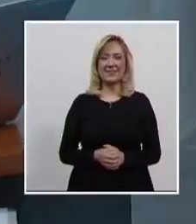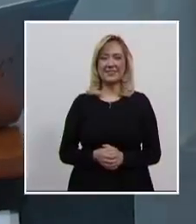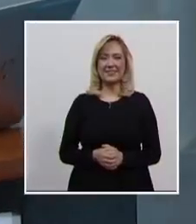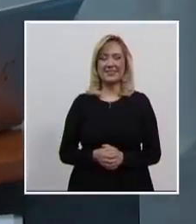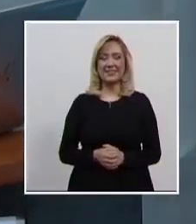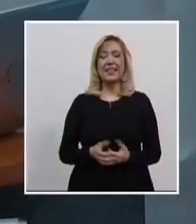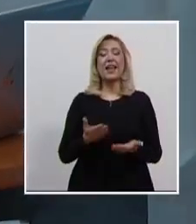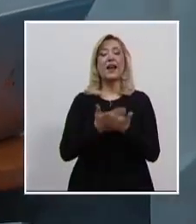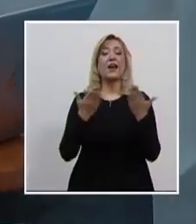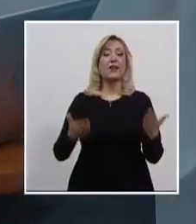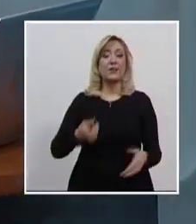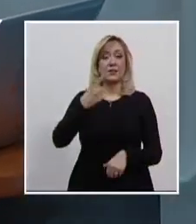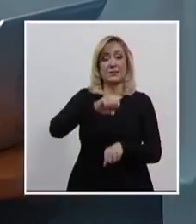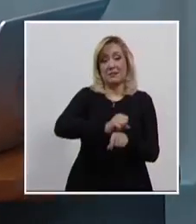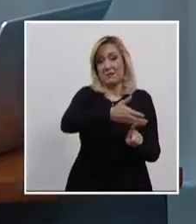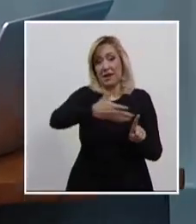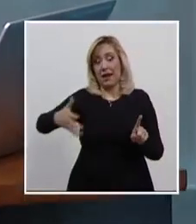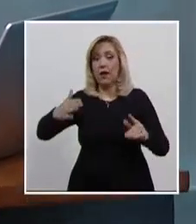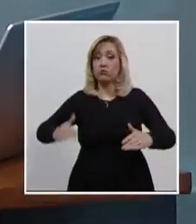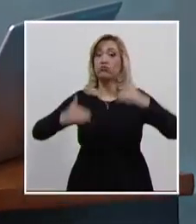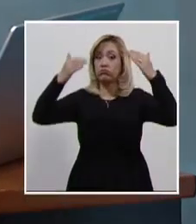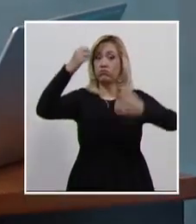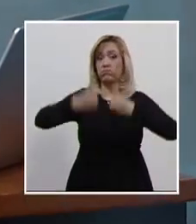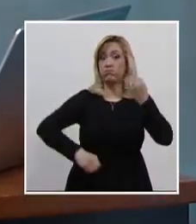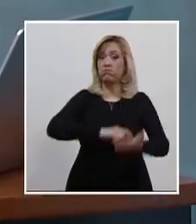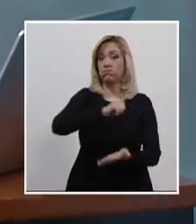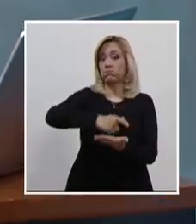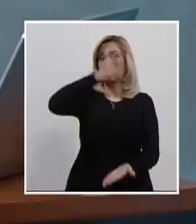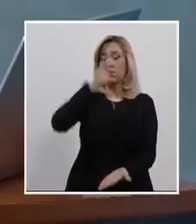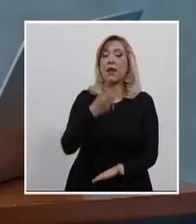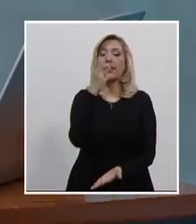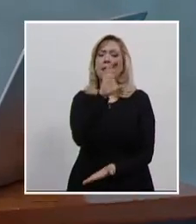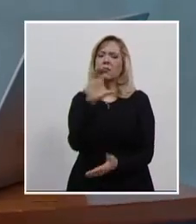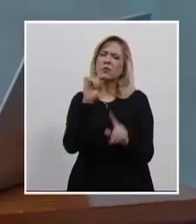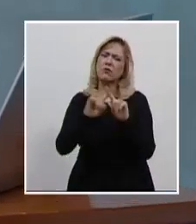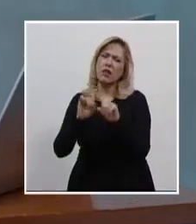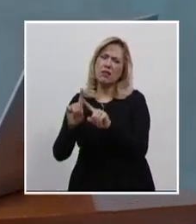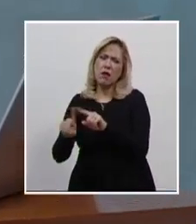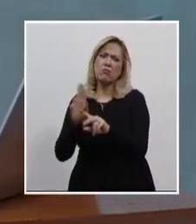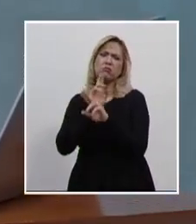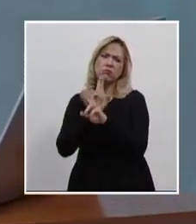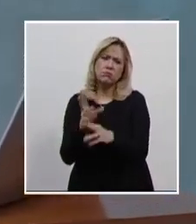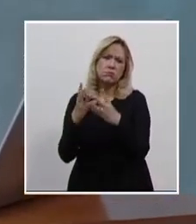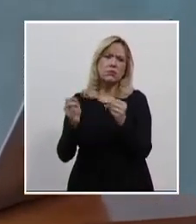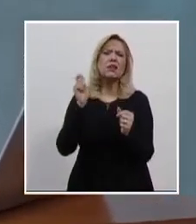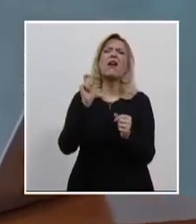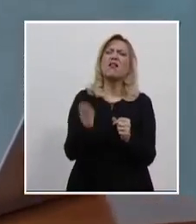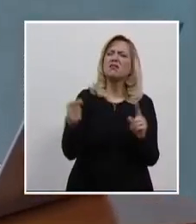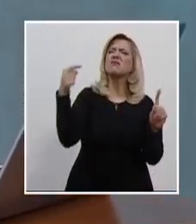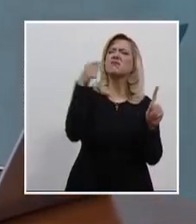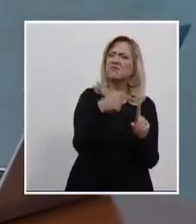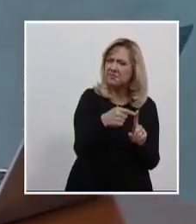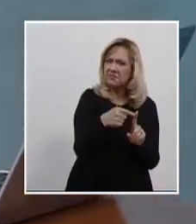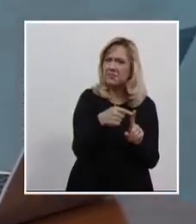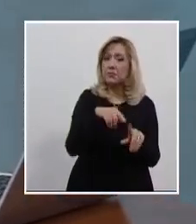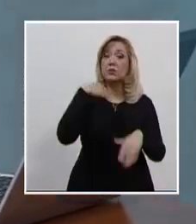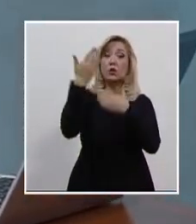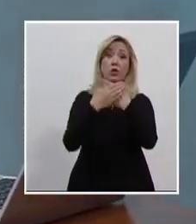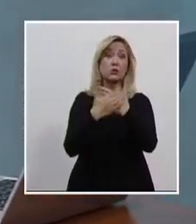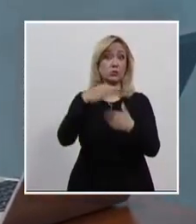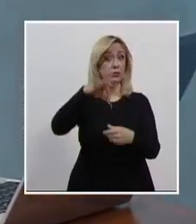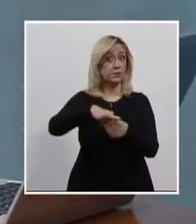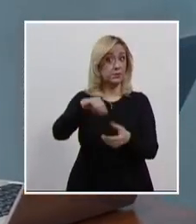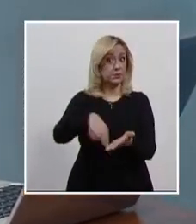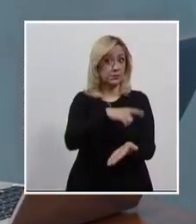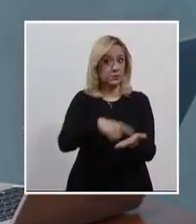En su sesión de esta semana, la Sala Superior resolvió más de 300 medios de impugnación, entre ellos temas relacionados con el próximo proceso electoral